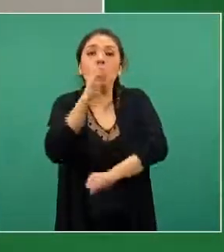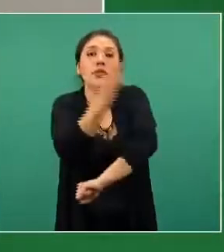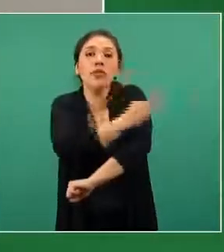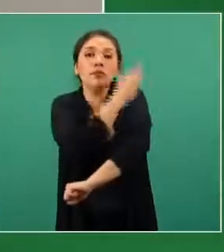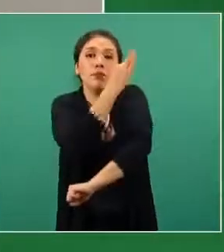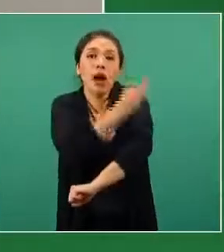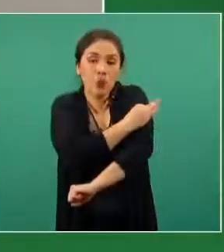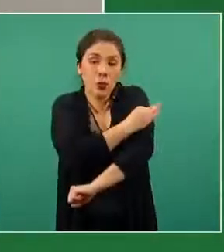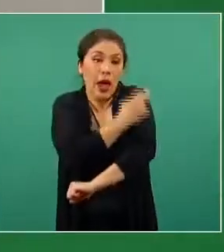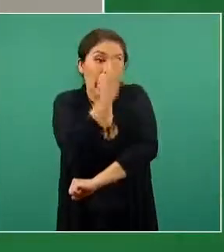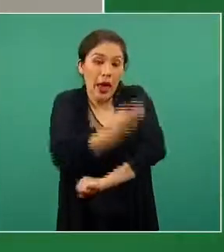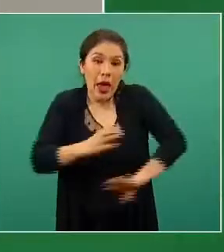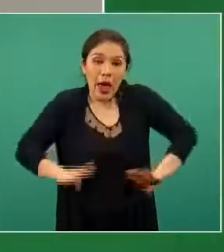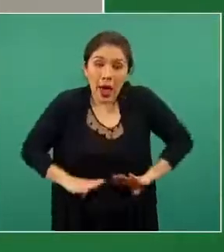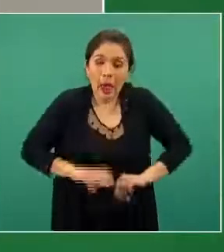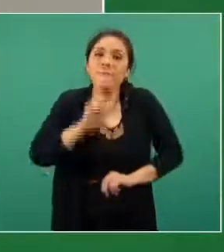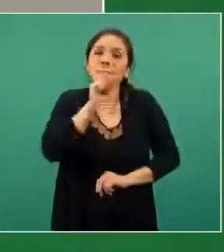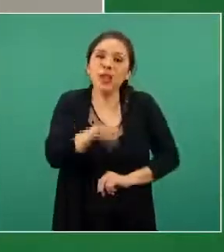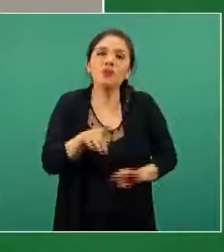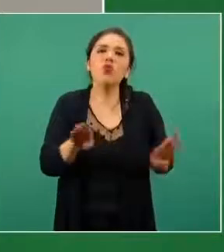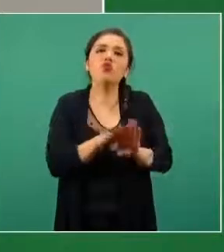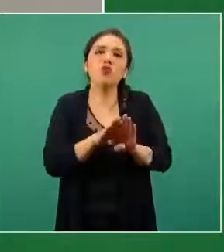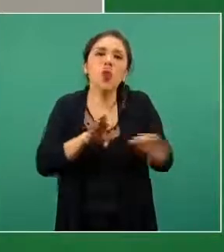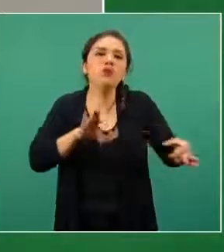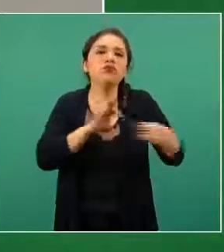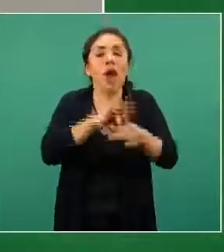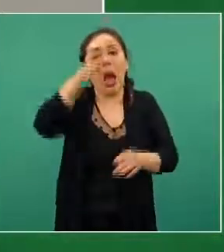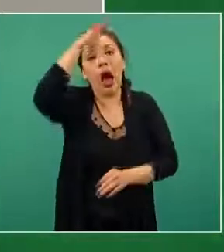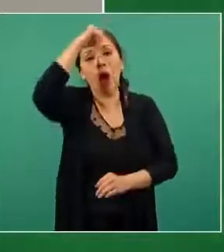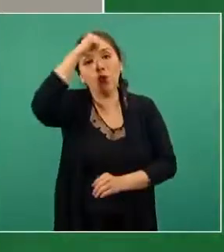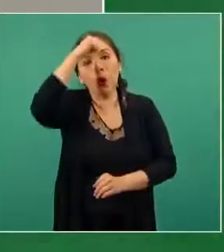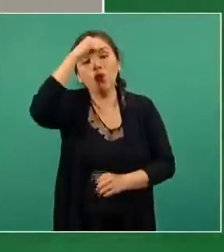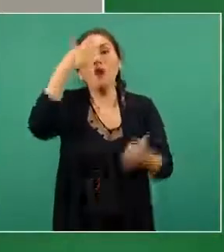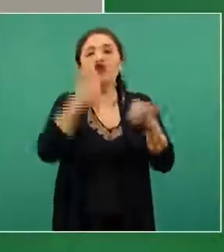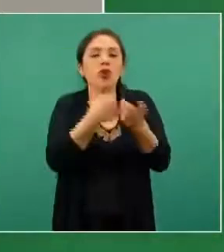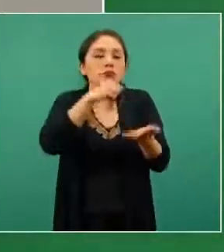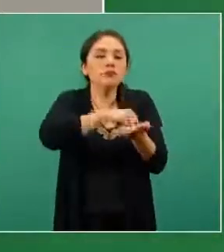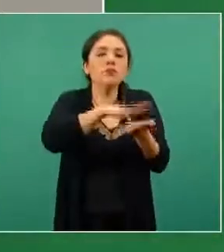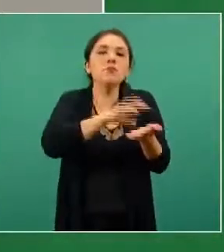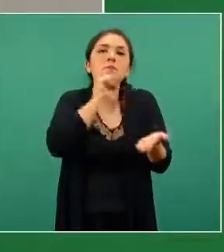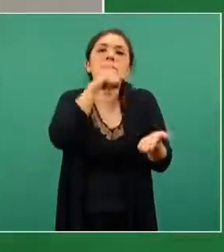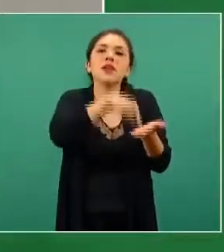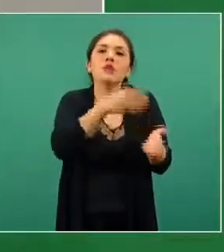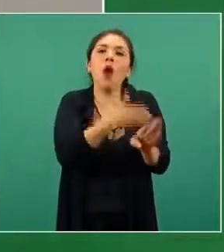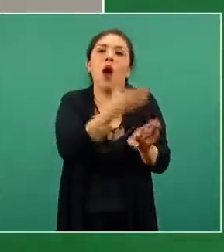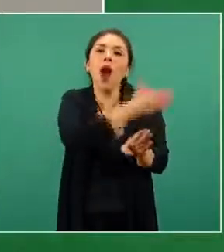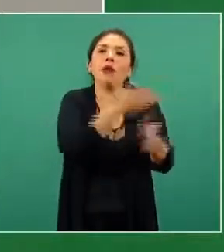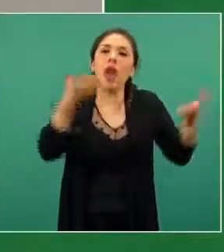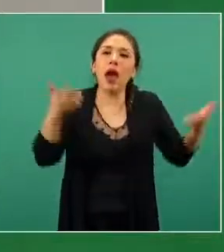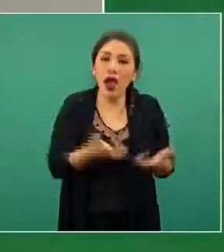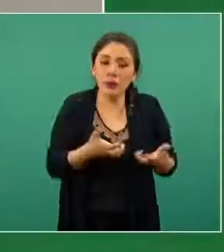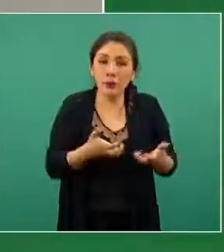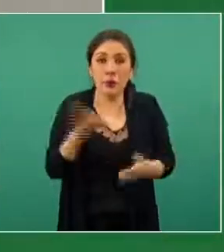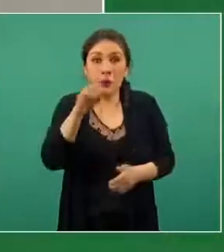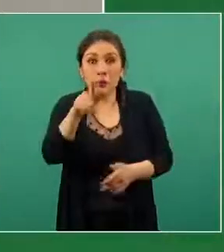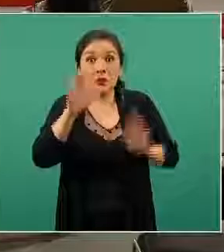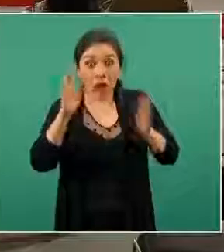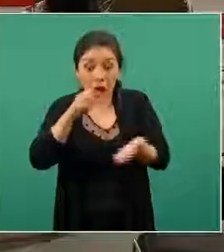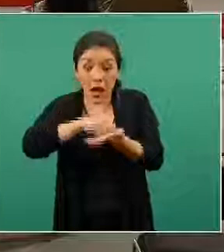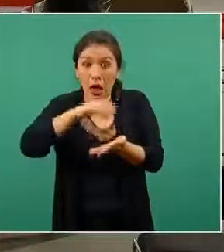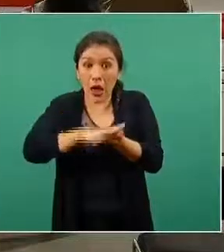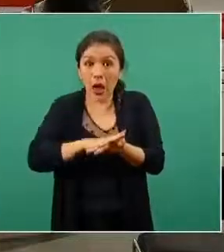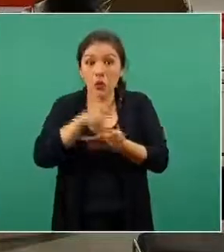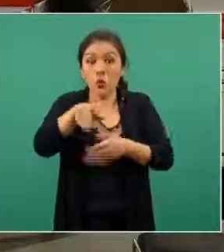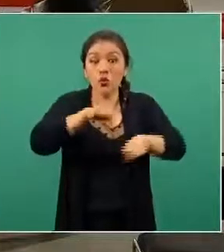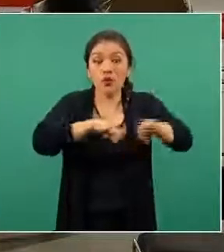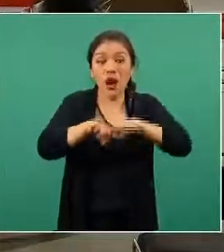que además esta sea bajo, digamos, el esquema y el registro que ya realizaron. Si ustedes ya realizaron su registro